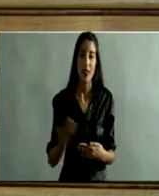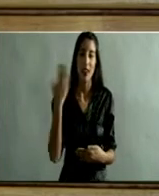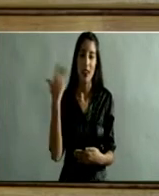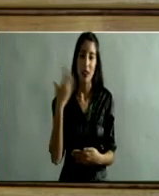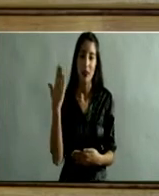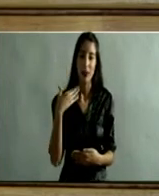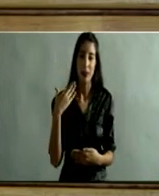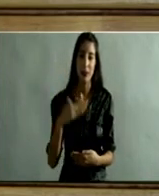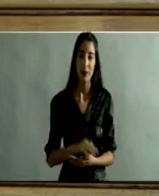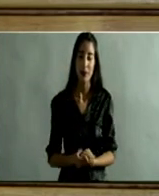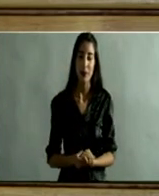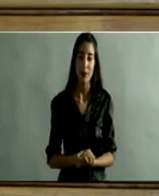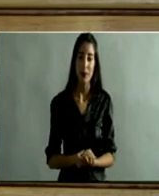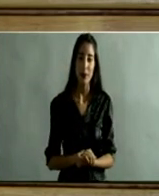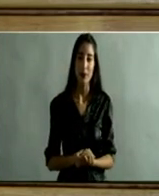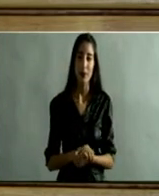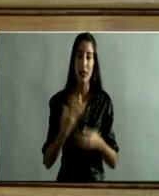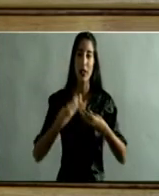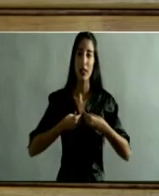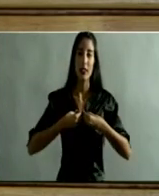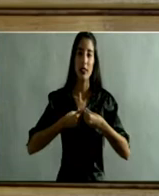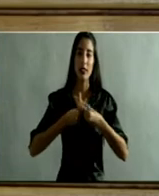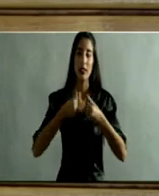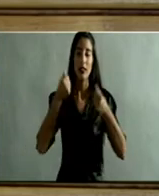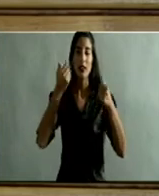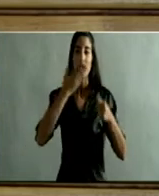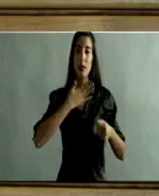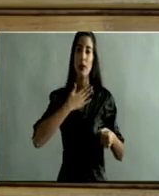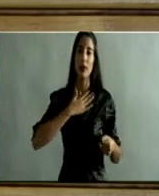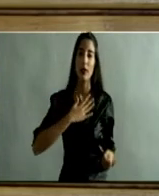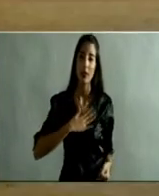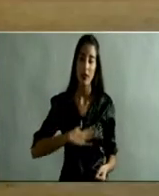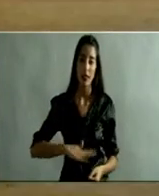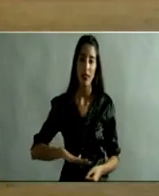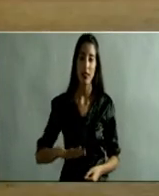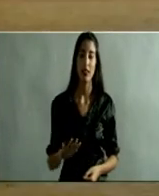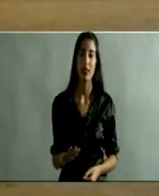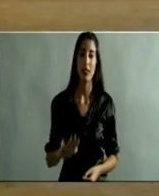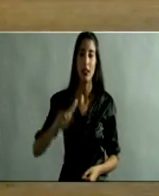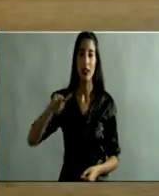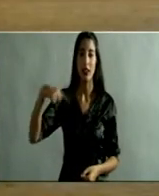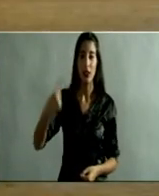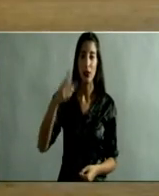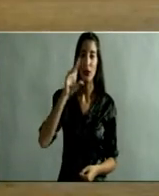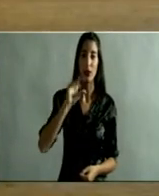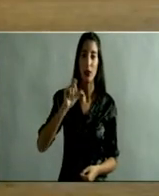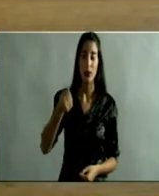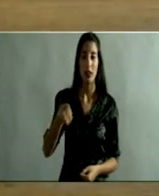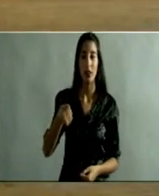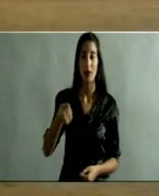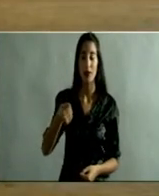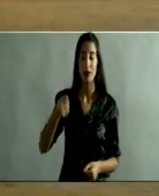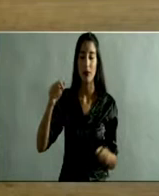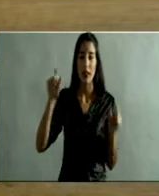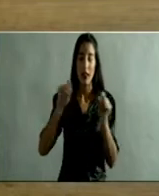Instantáneamente Sentí un alivio inmediato Y al otro día cuando me desperté Mi